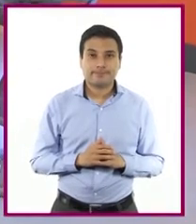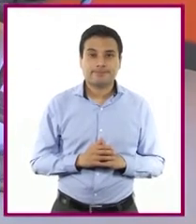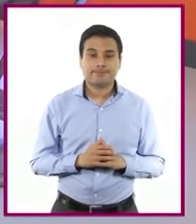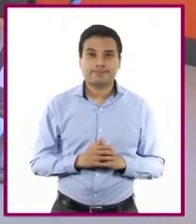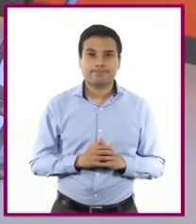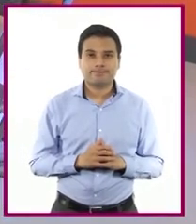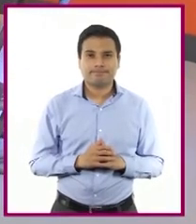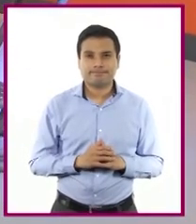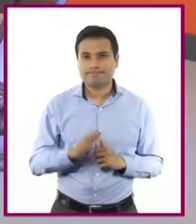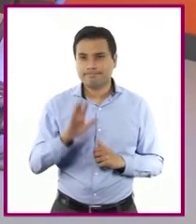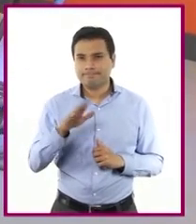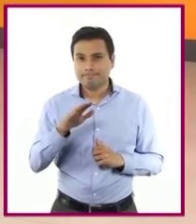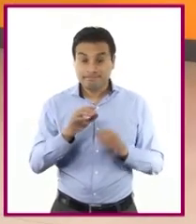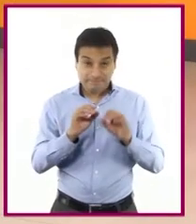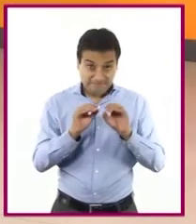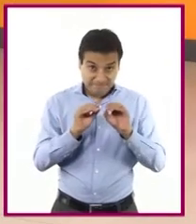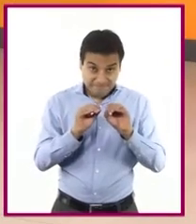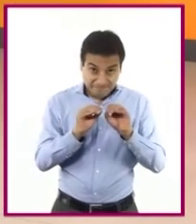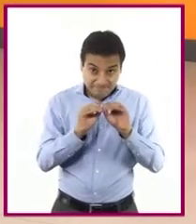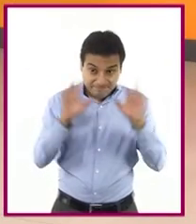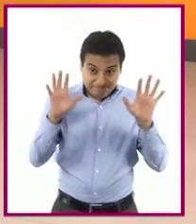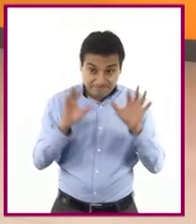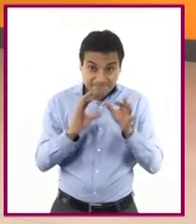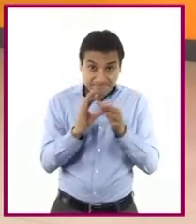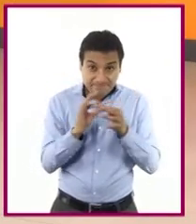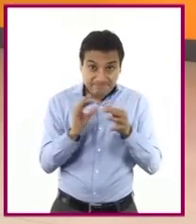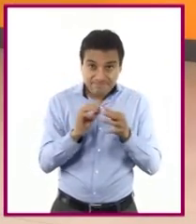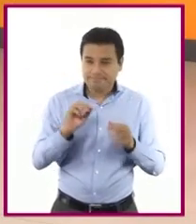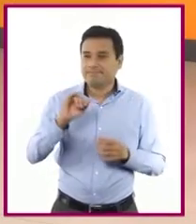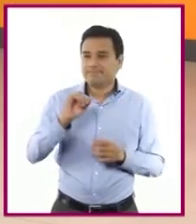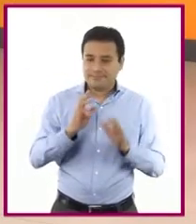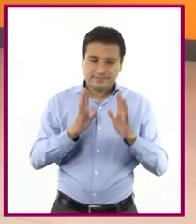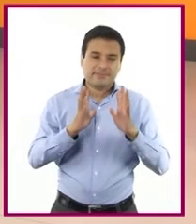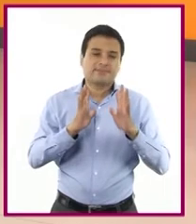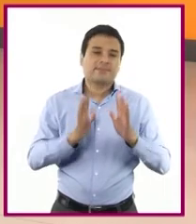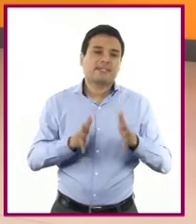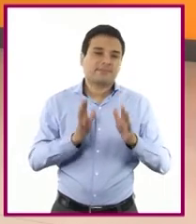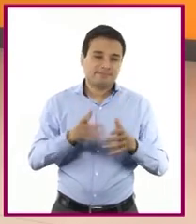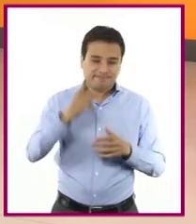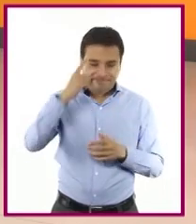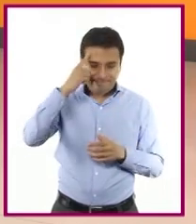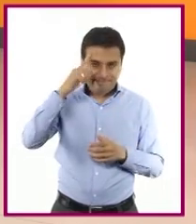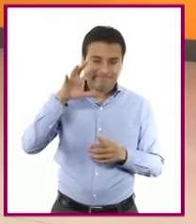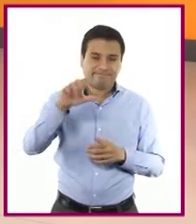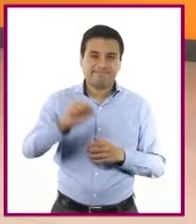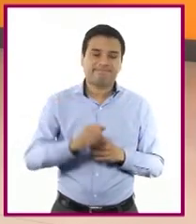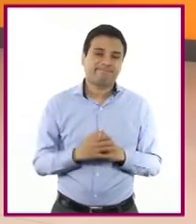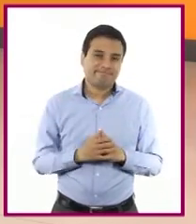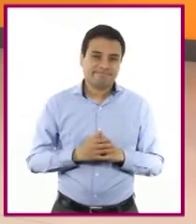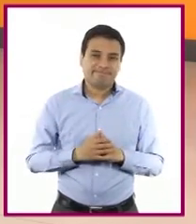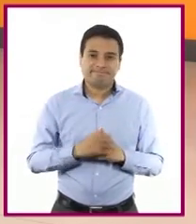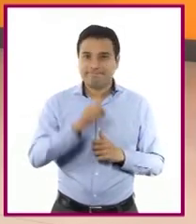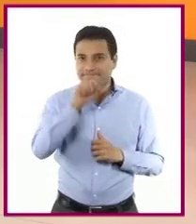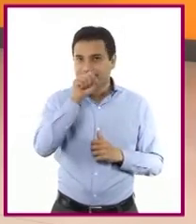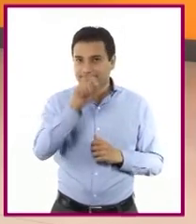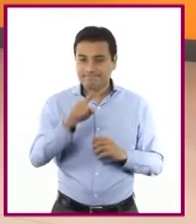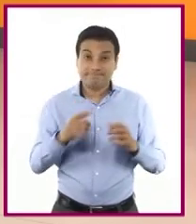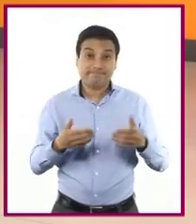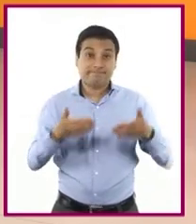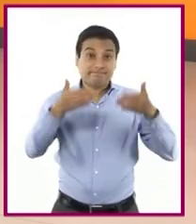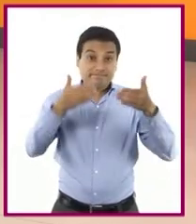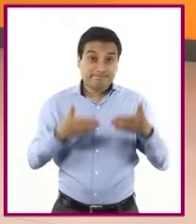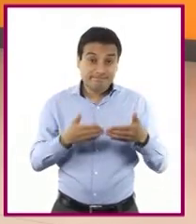Dime, Vanessa, ¿quedó claro? Sí, maestro, ya lo recordé. Y también que la pared celular